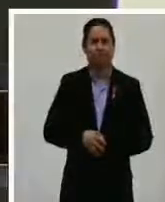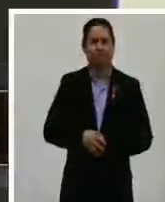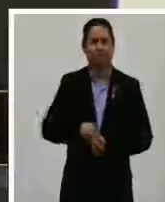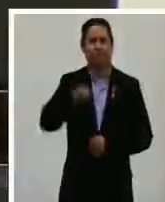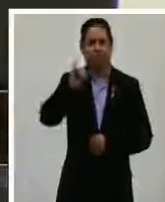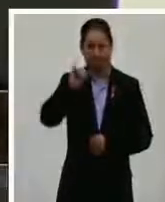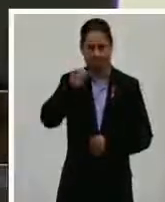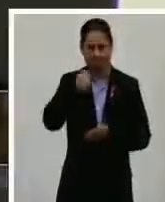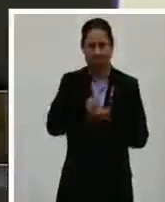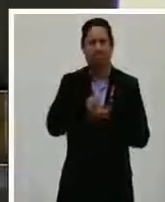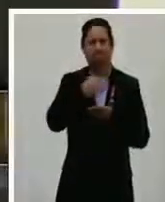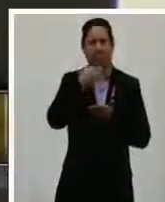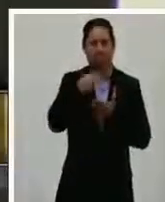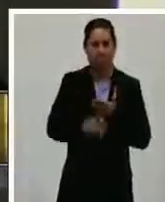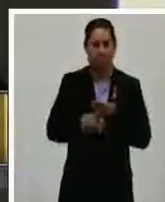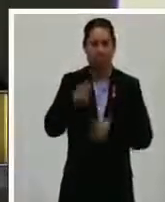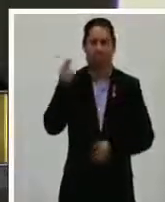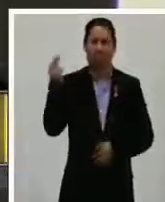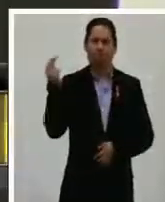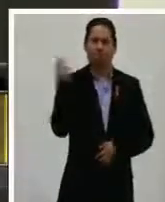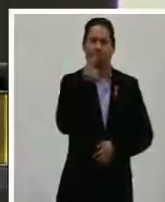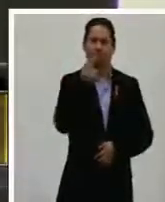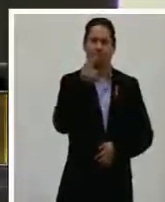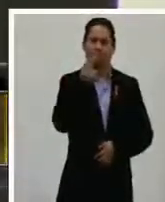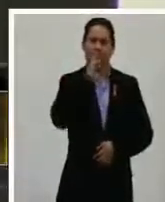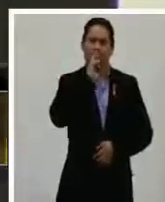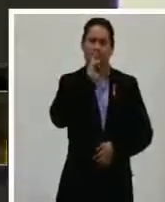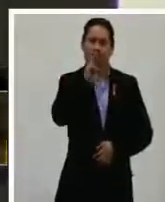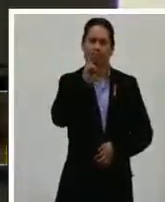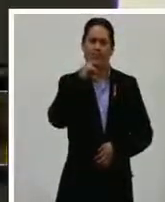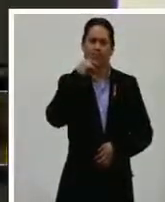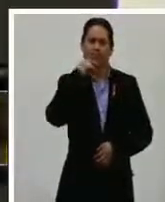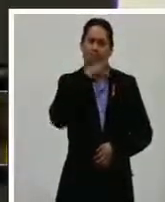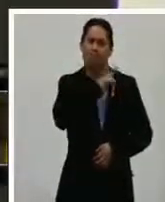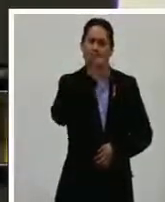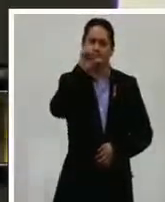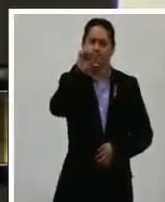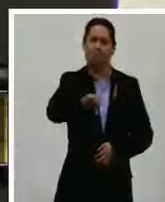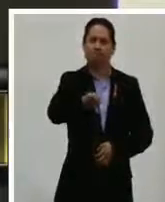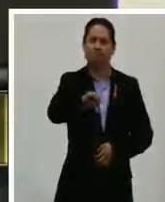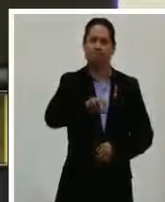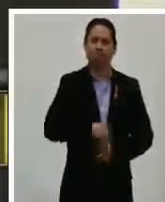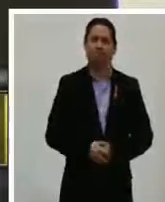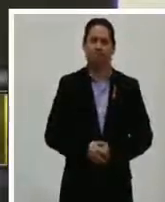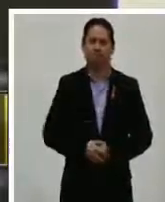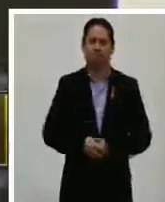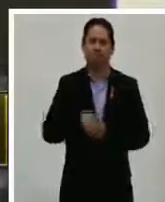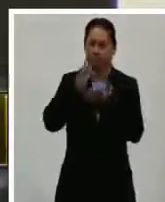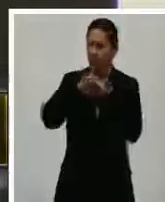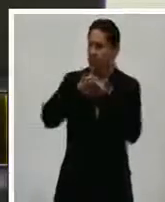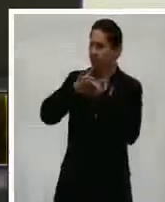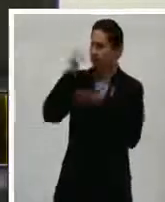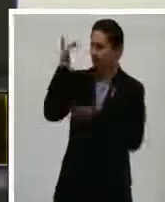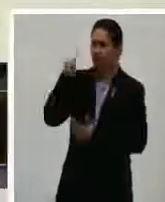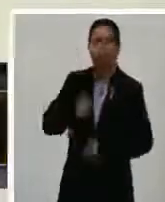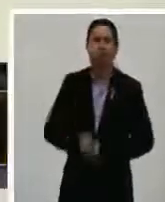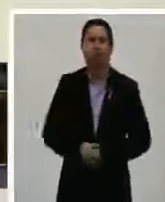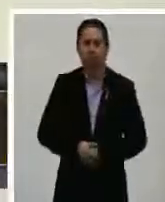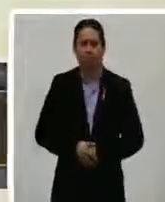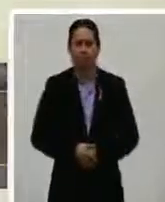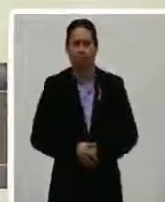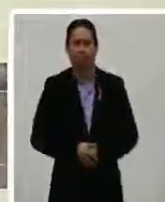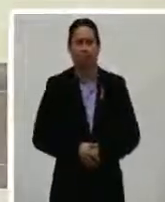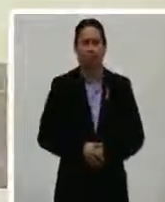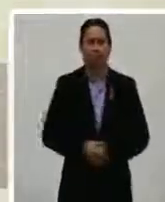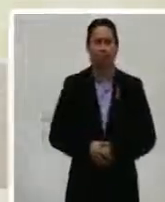supuesto se apruebe por urgente y obvia resolución el día de hoy es cuánto diputado presidente